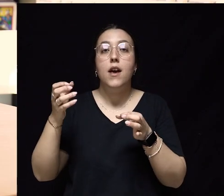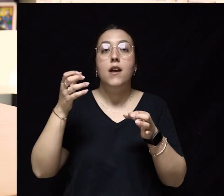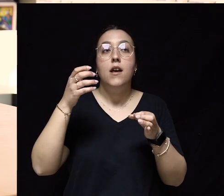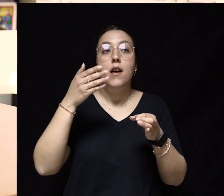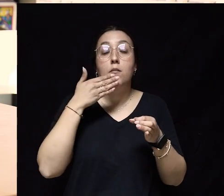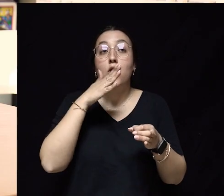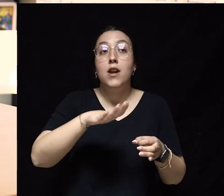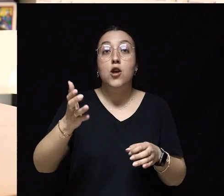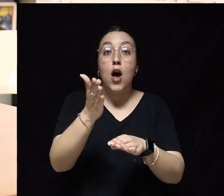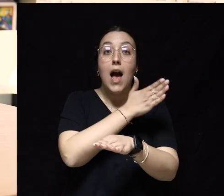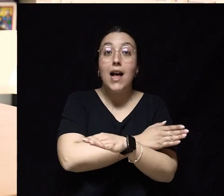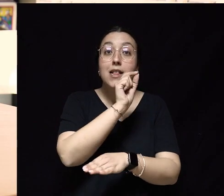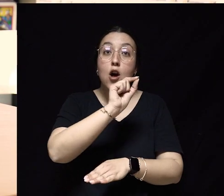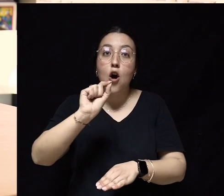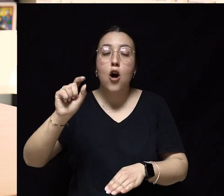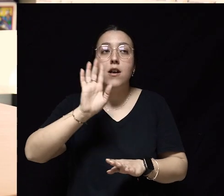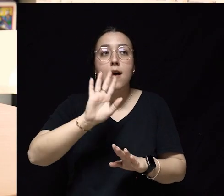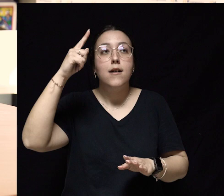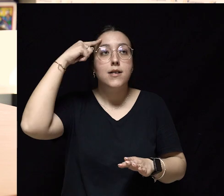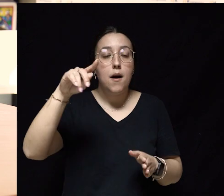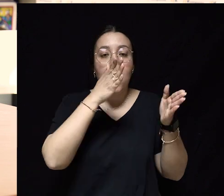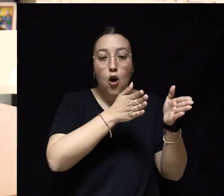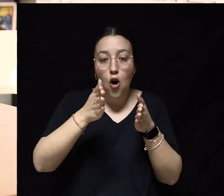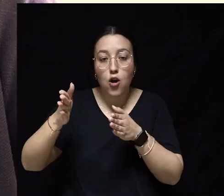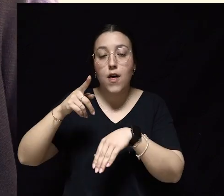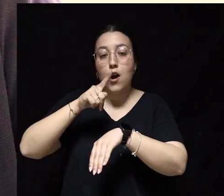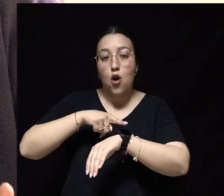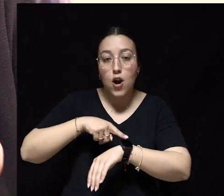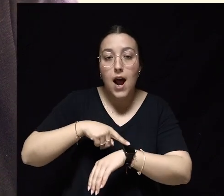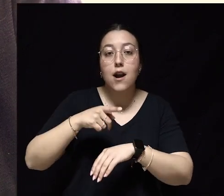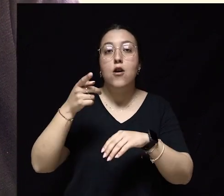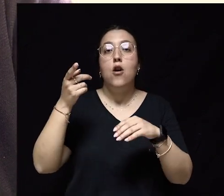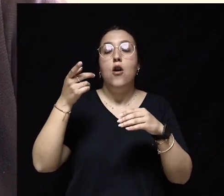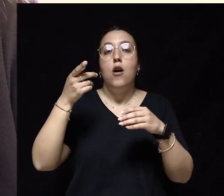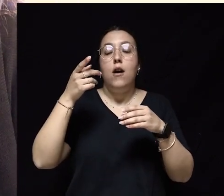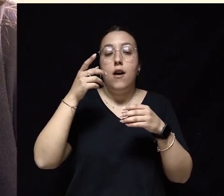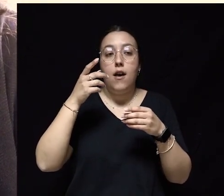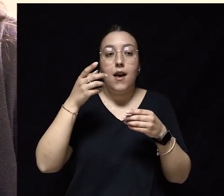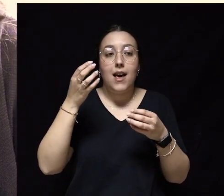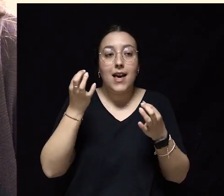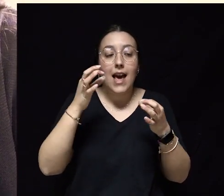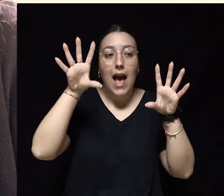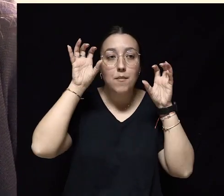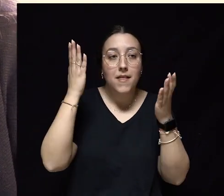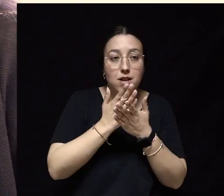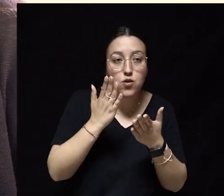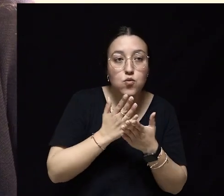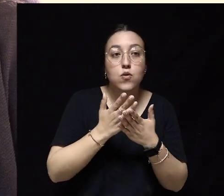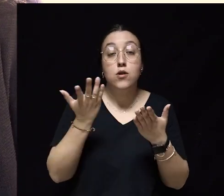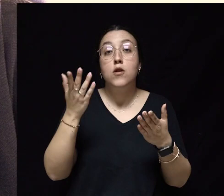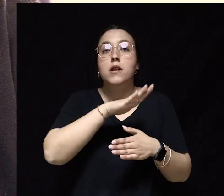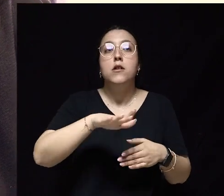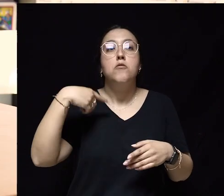educativo. Tienen un orden, tienen unas normas, tienen un horario y cada vez les